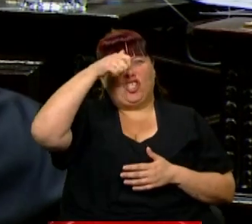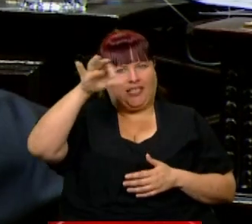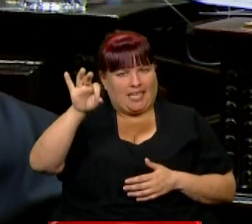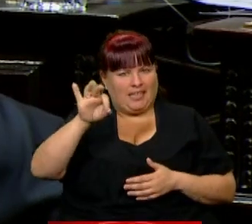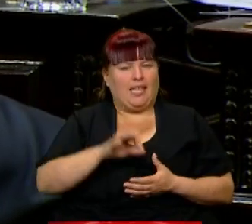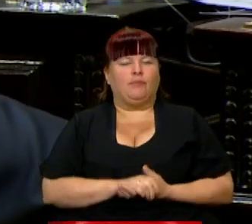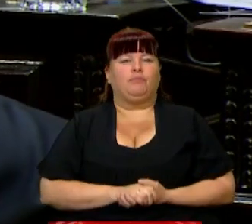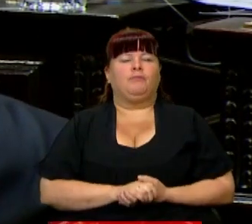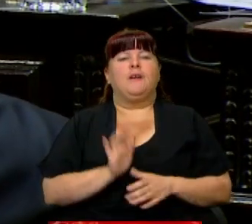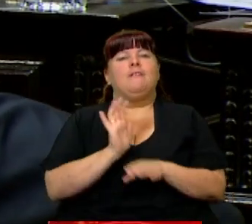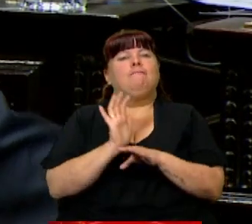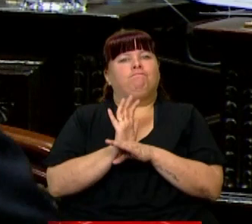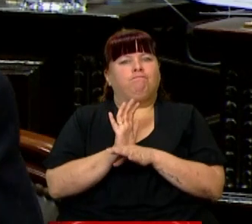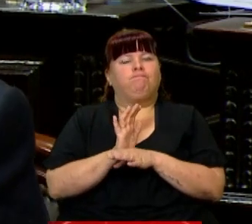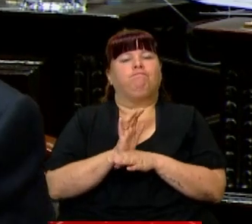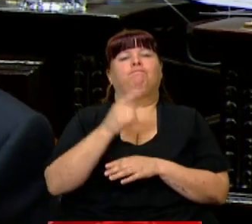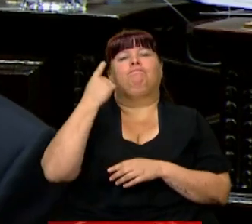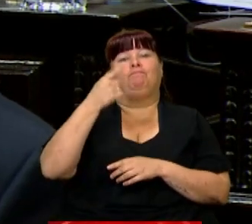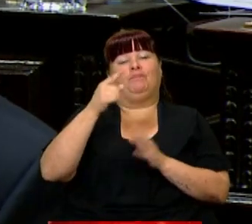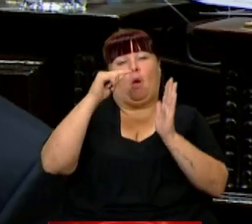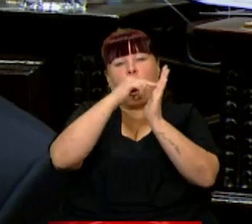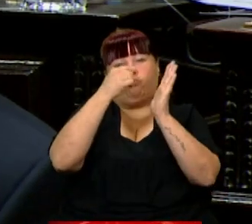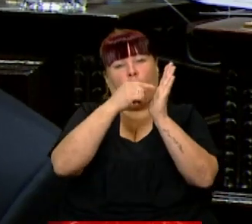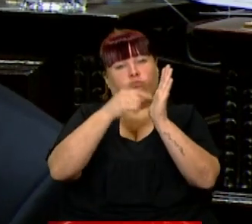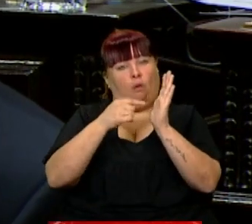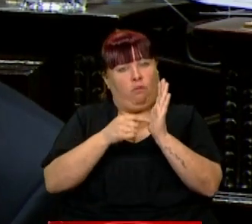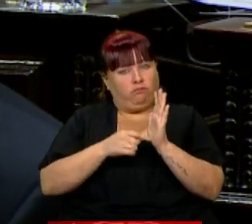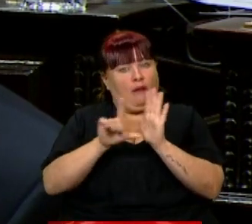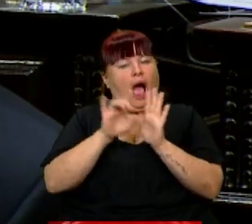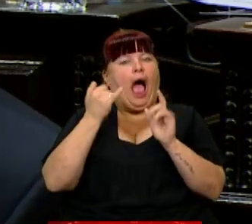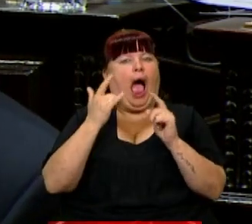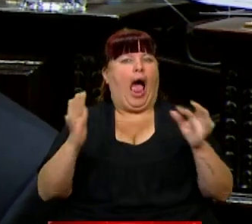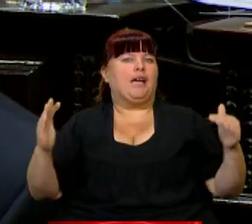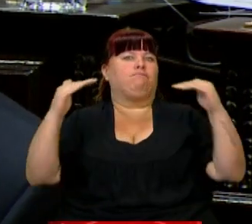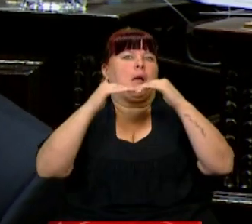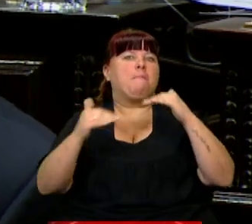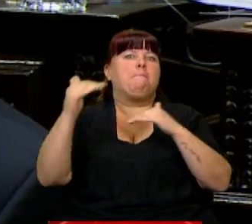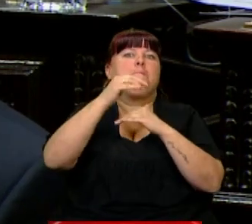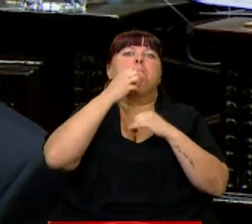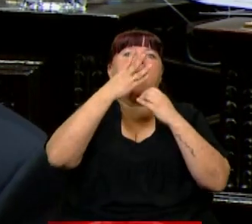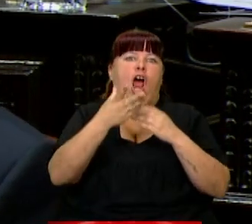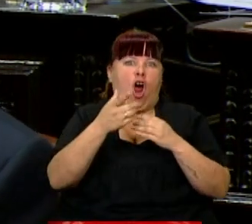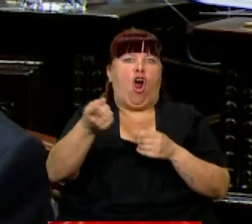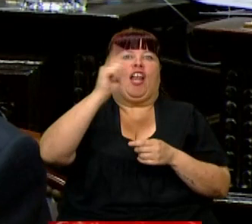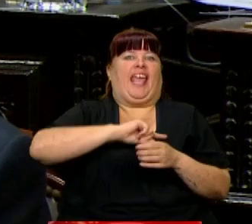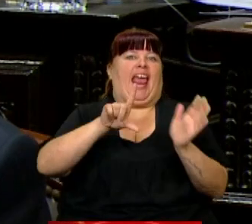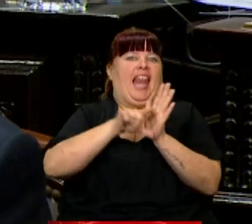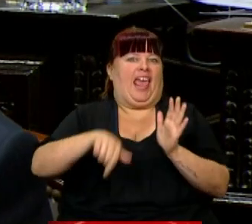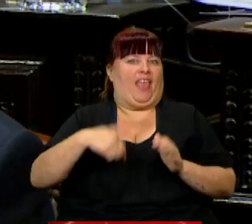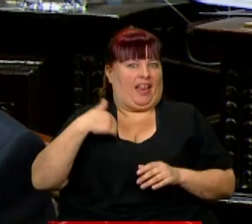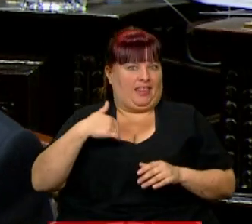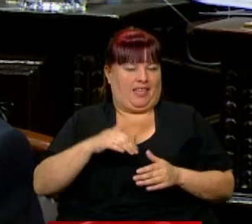27.360, es decir, cada una de sus cláusulas tiene una jerarquía superior a nuestras